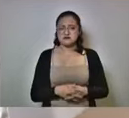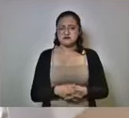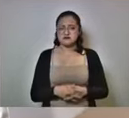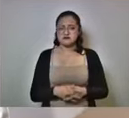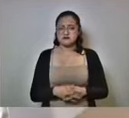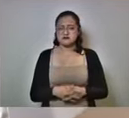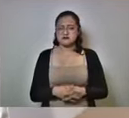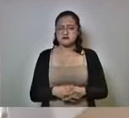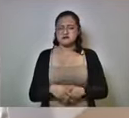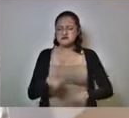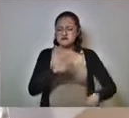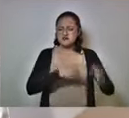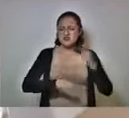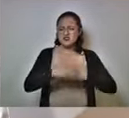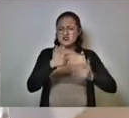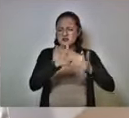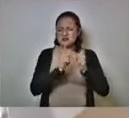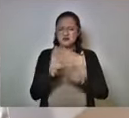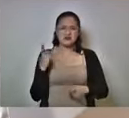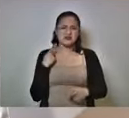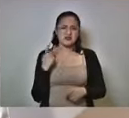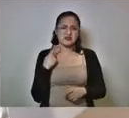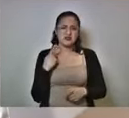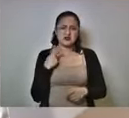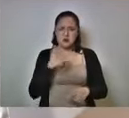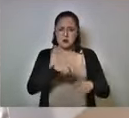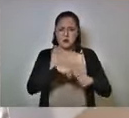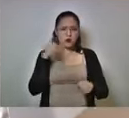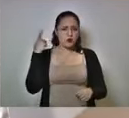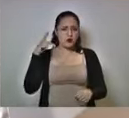Ellos, su partido en Puebla,